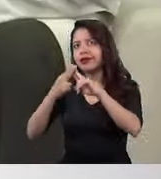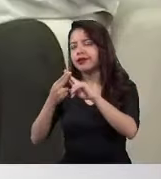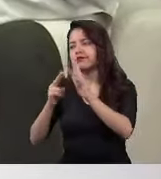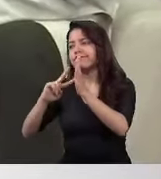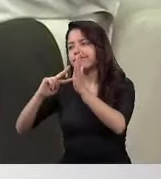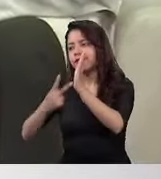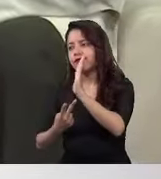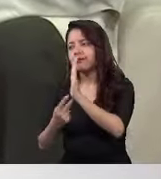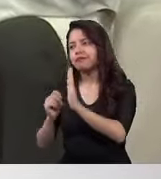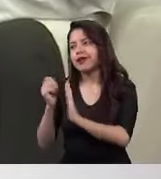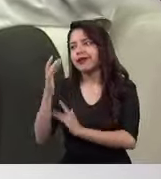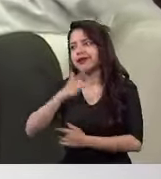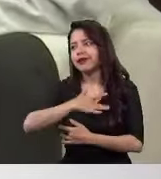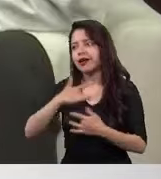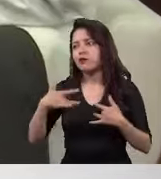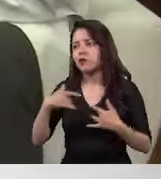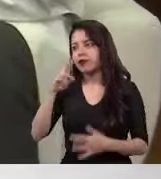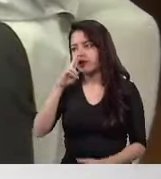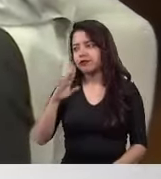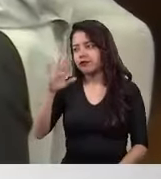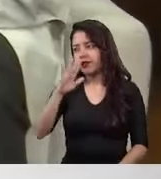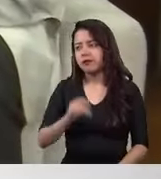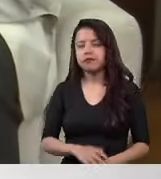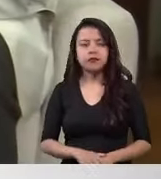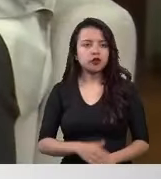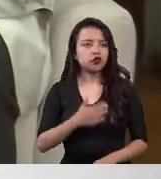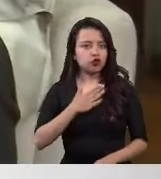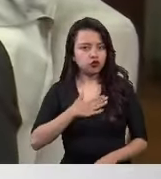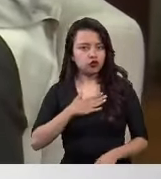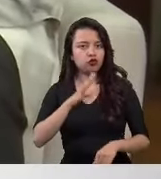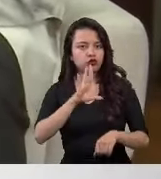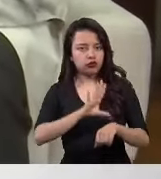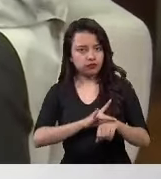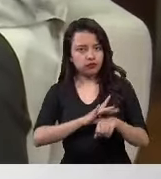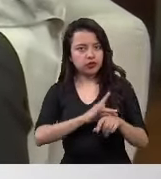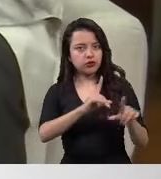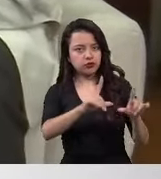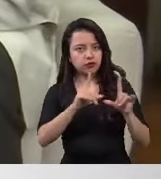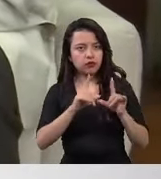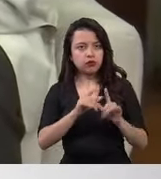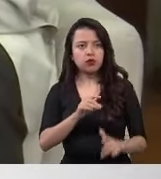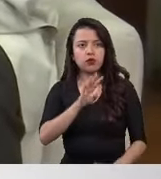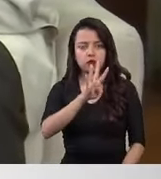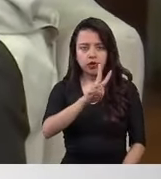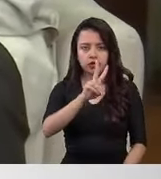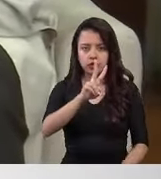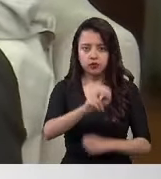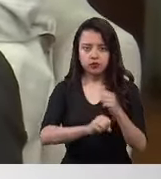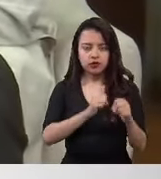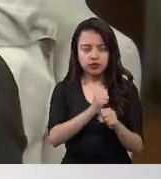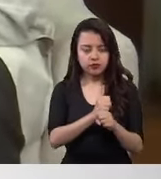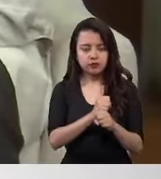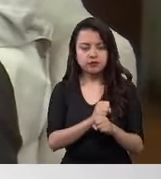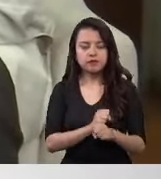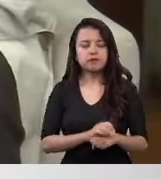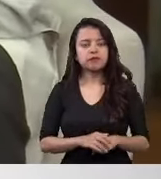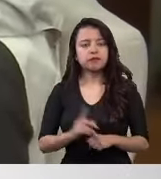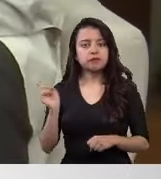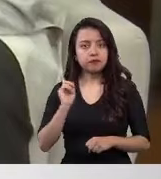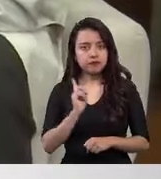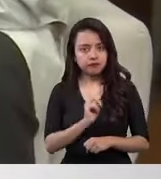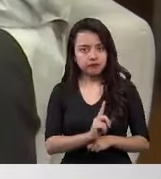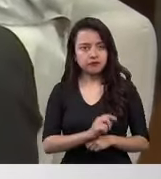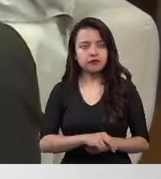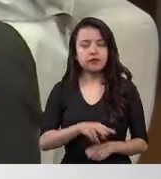sistema. Salud, que se nos debe venir. Juan Diego, yo soy médico, hace 42 años. Dos hermanos médicos, tres hijos médicos. He trabajado en